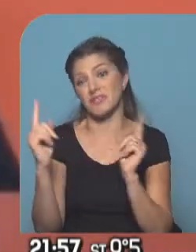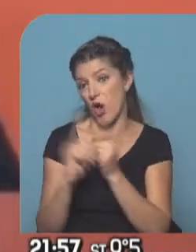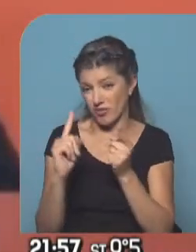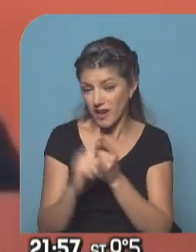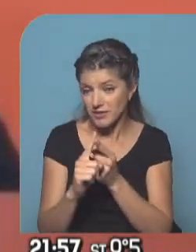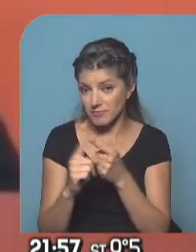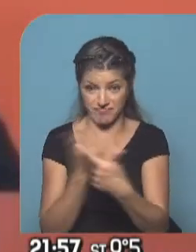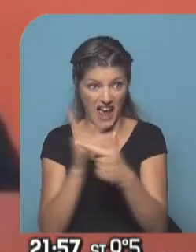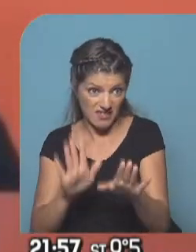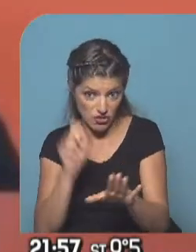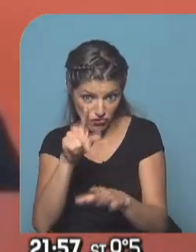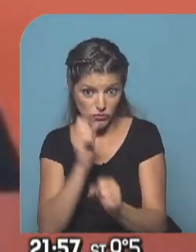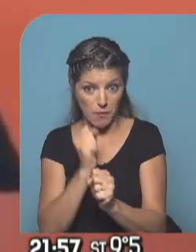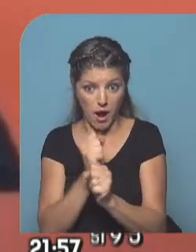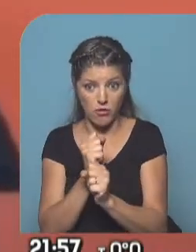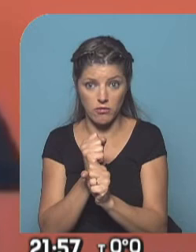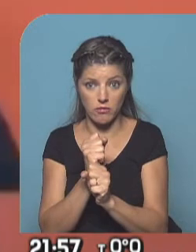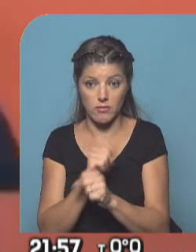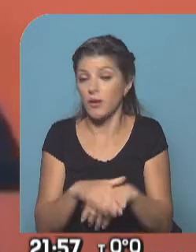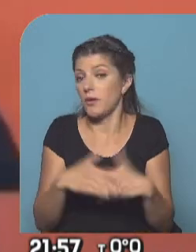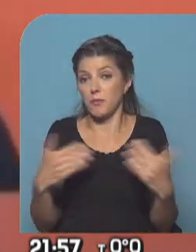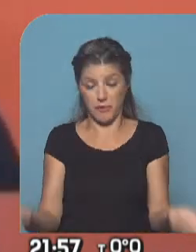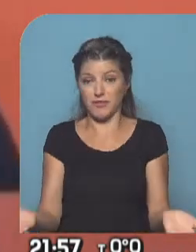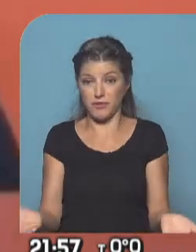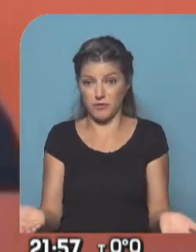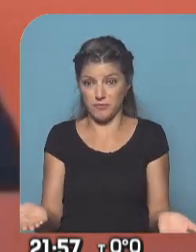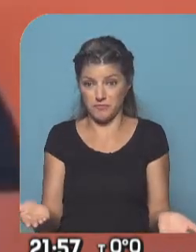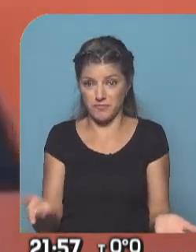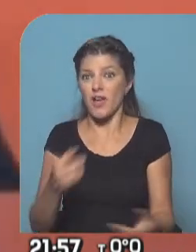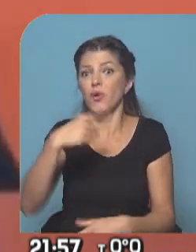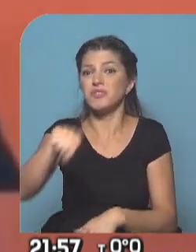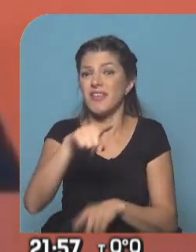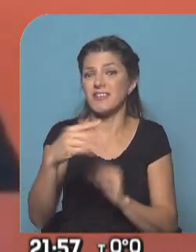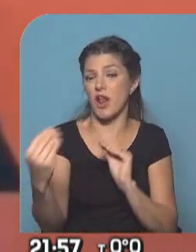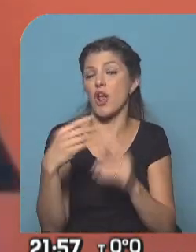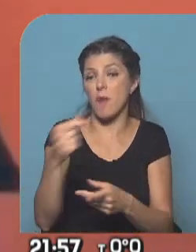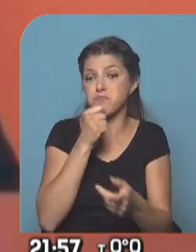S'approcher de la persona. Por eso la compañía de ustedes siempre es despreciable.